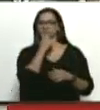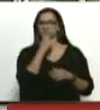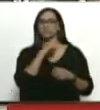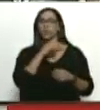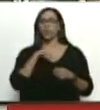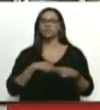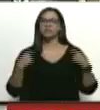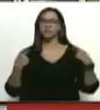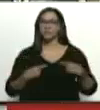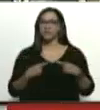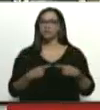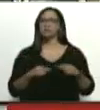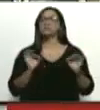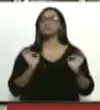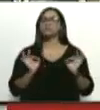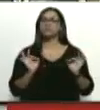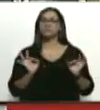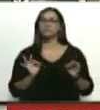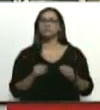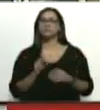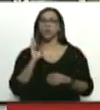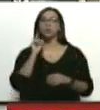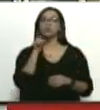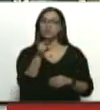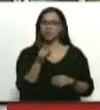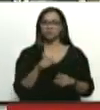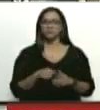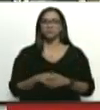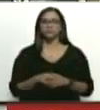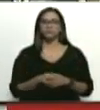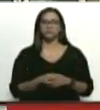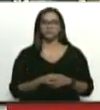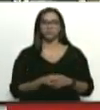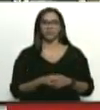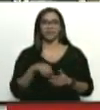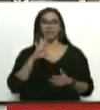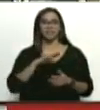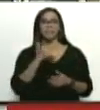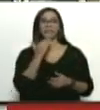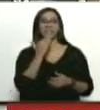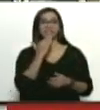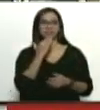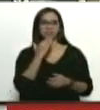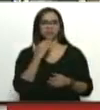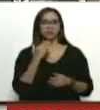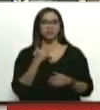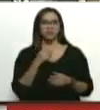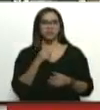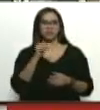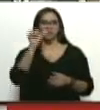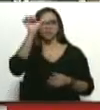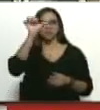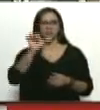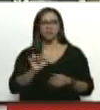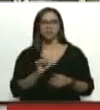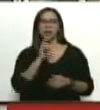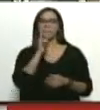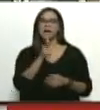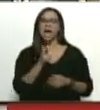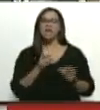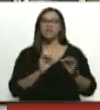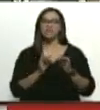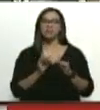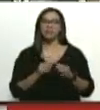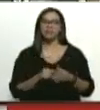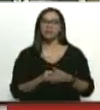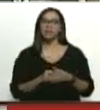enemigos, particularmente los de usted, que está más inmediato, darían una mala interpretación a lo que no encierra más que el